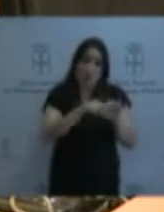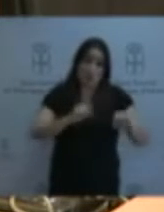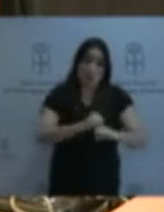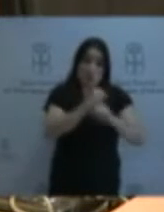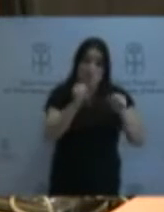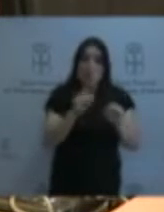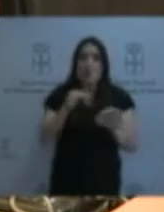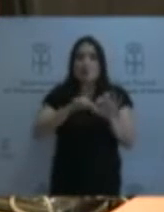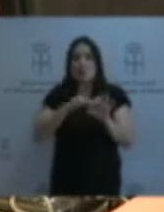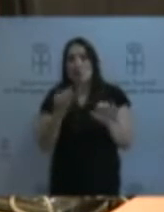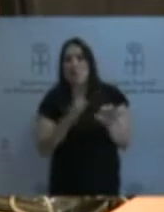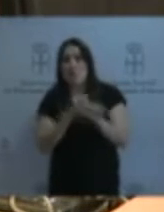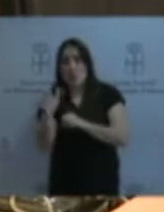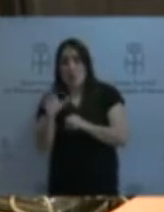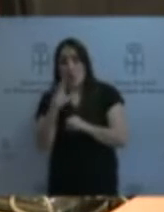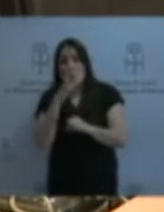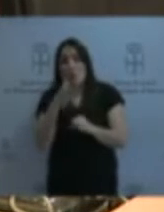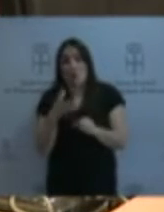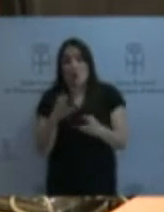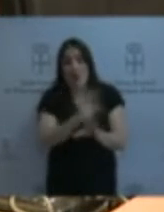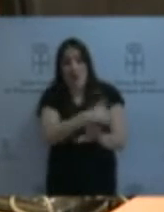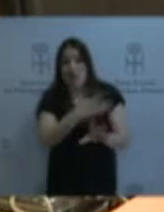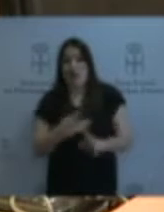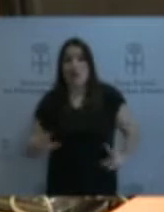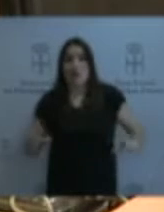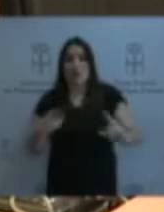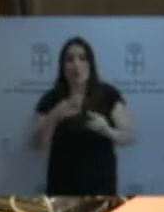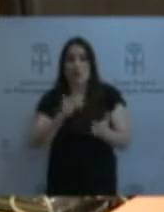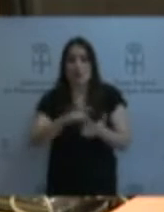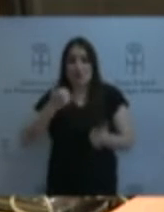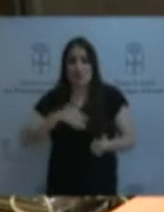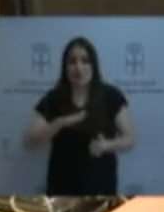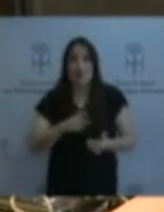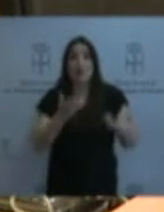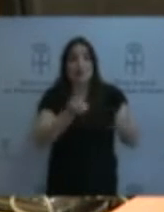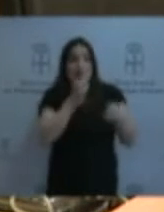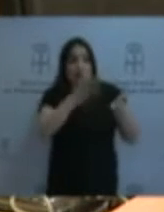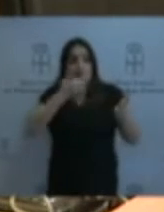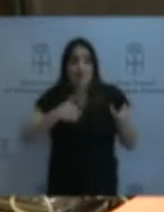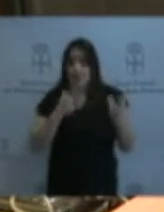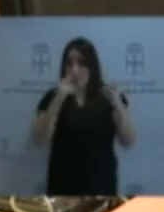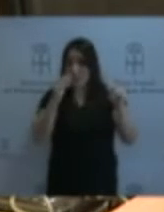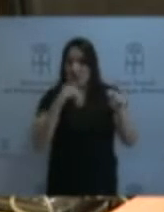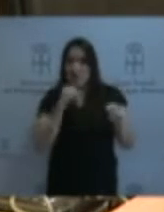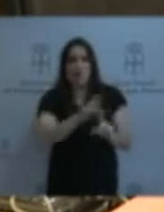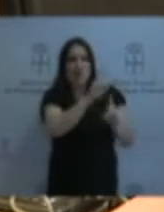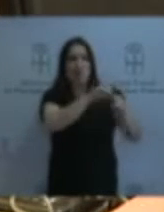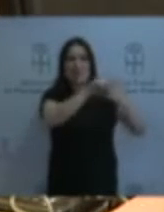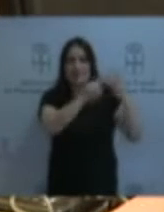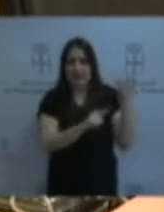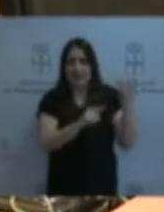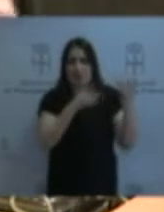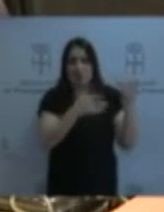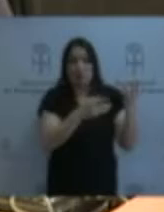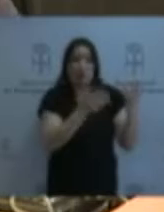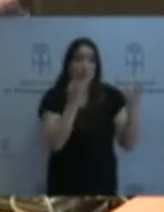y puestos a cubrir a consecuencia de los recortes aplicados. Dicho esto, y acabo, señora consejera, le voy a hacer 3 preguntas para las